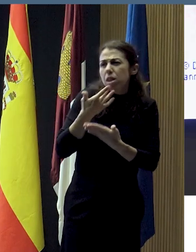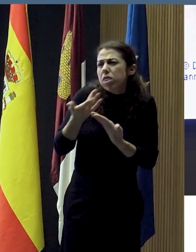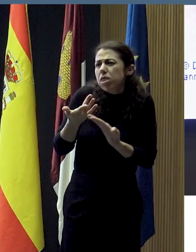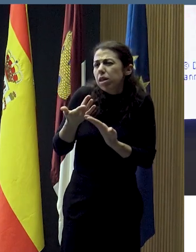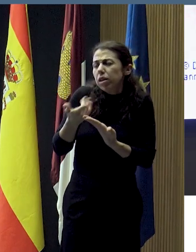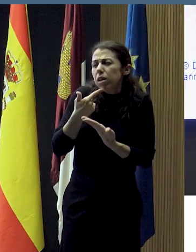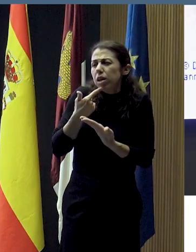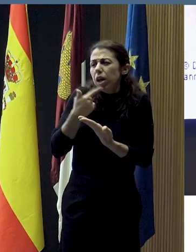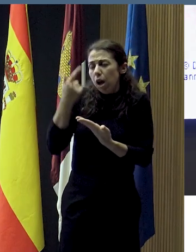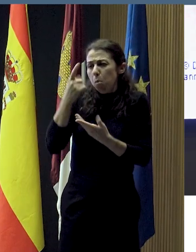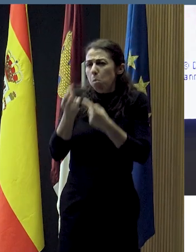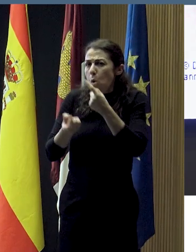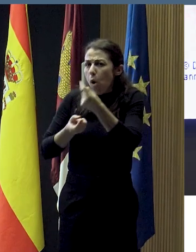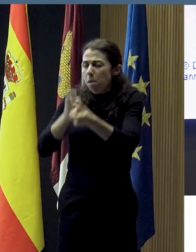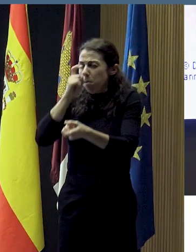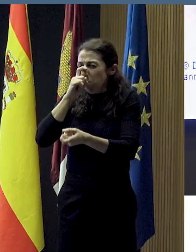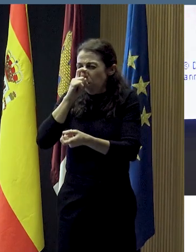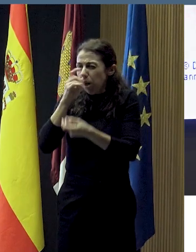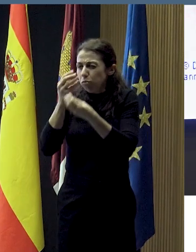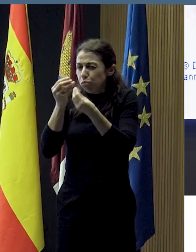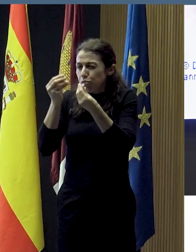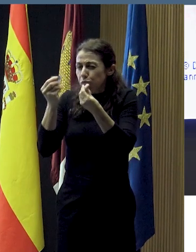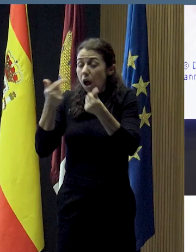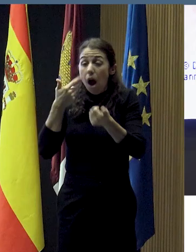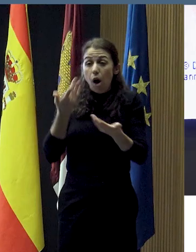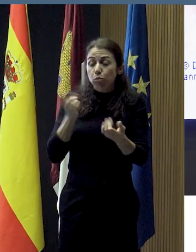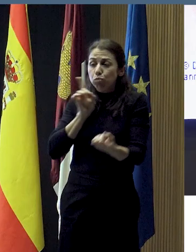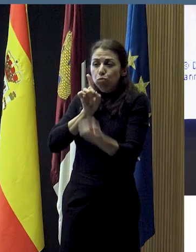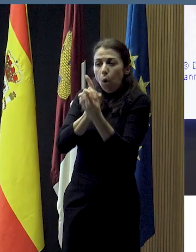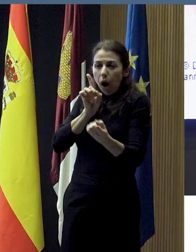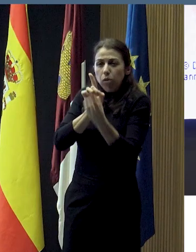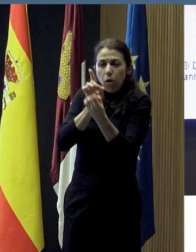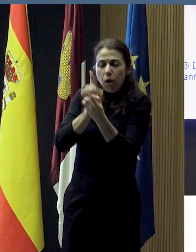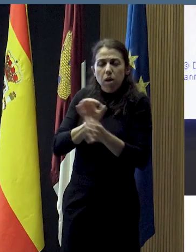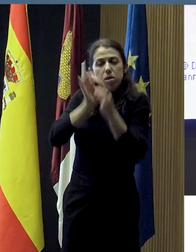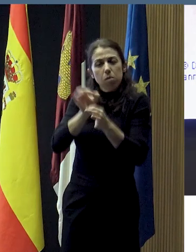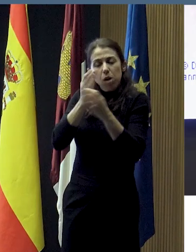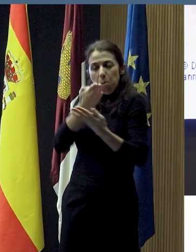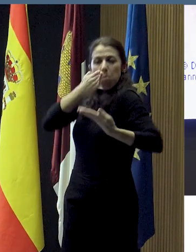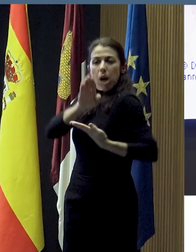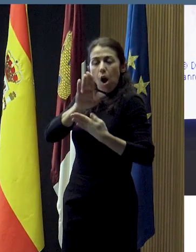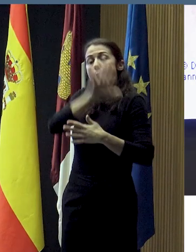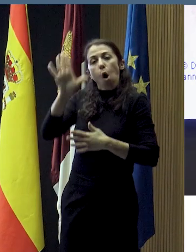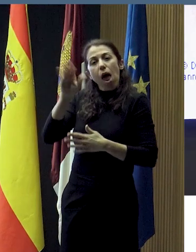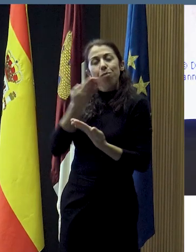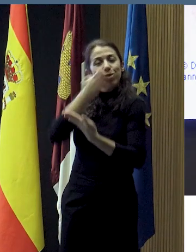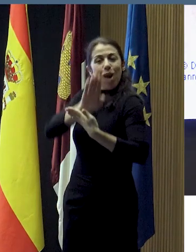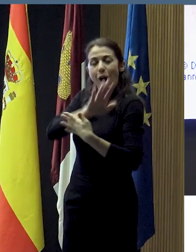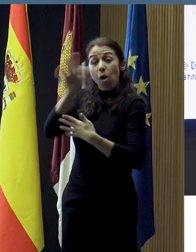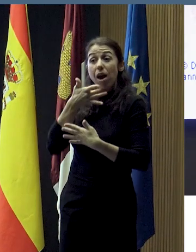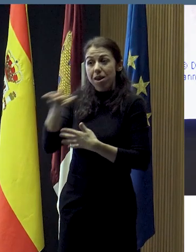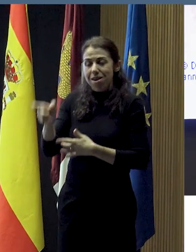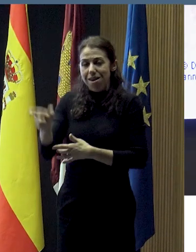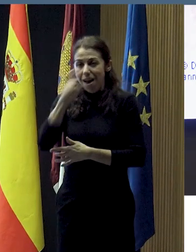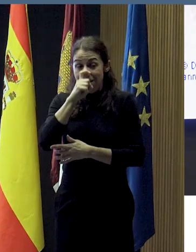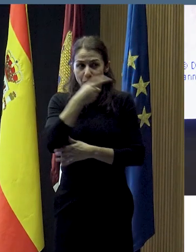que iba teniendo pérdidas de memoria. Él tenía que presentarse cada vez que veía a la paciente. Y la paciente no era capaz de recordar quién era esa